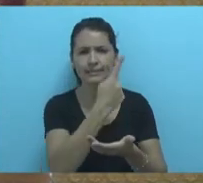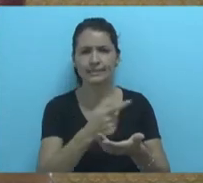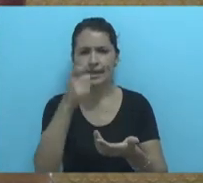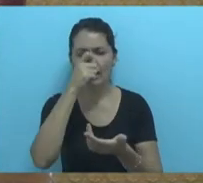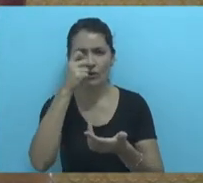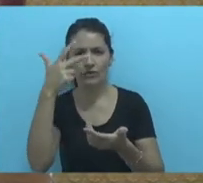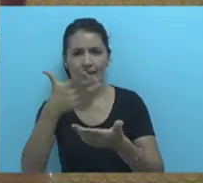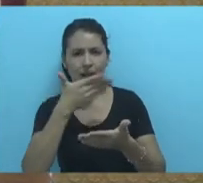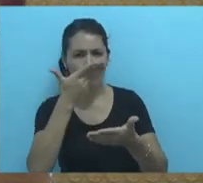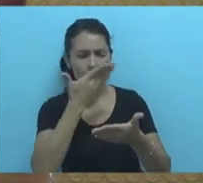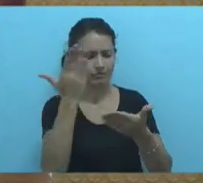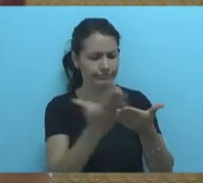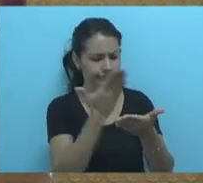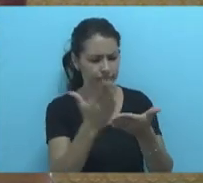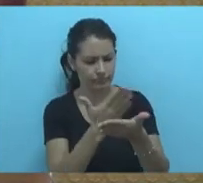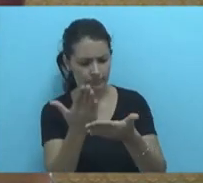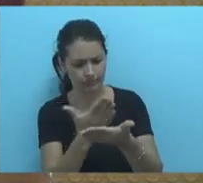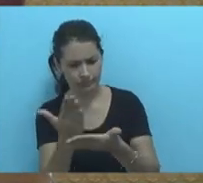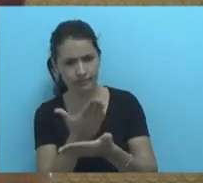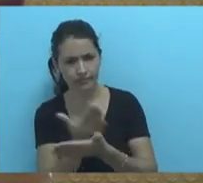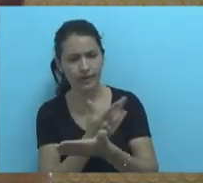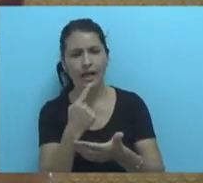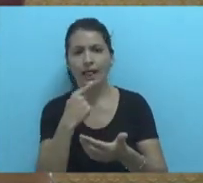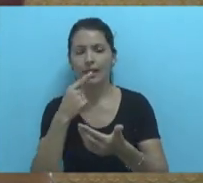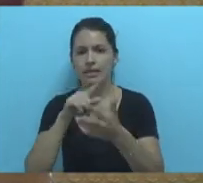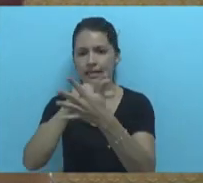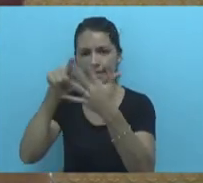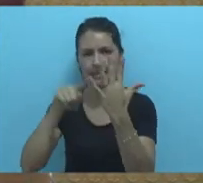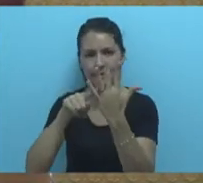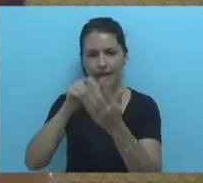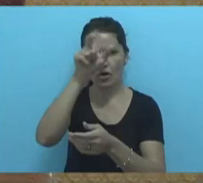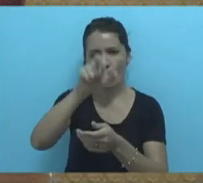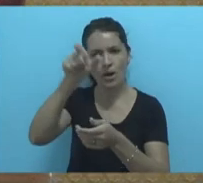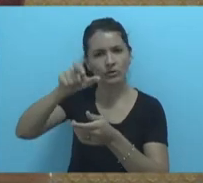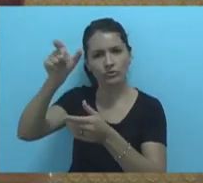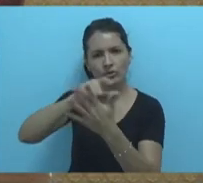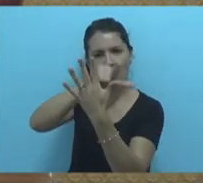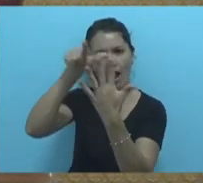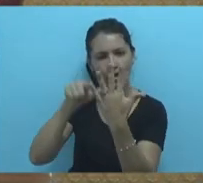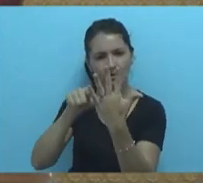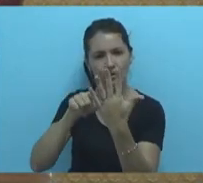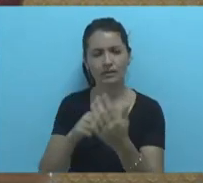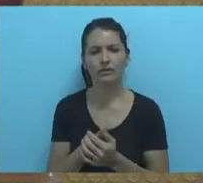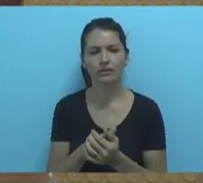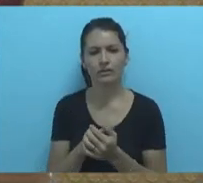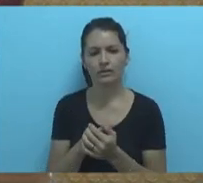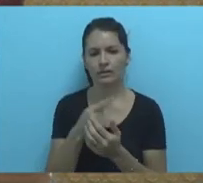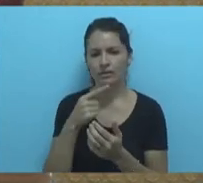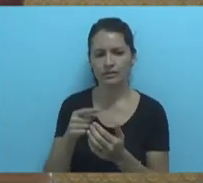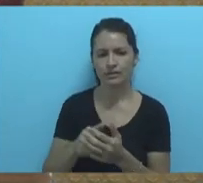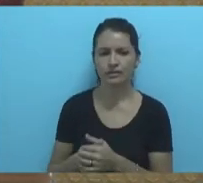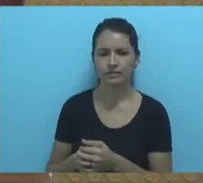alusión especialmente en los 5 integrantes del Superior Tribunal a la